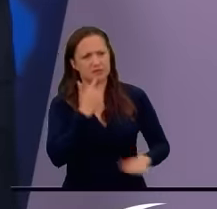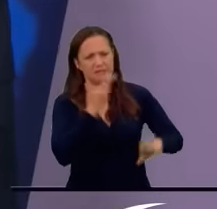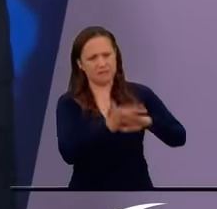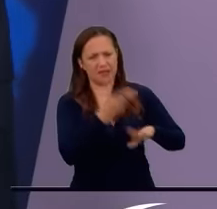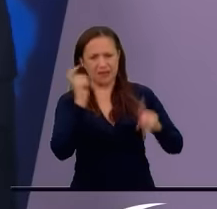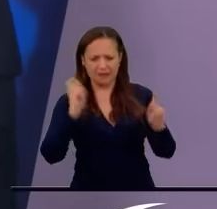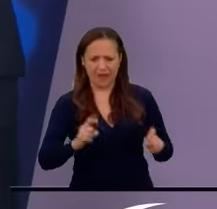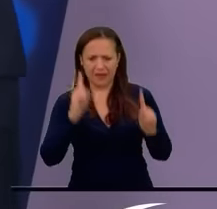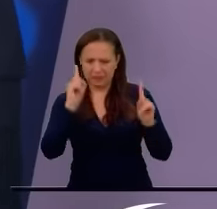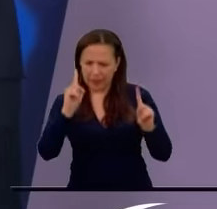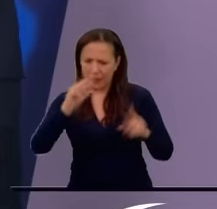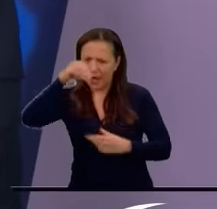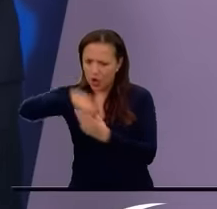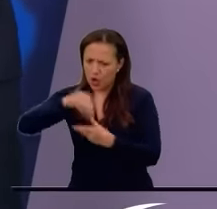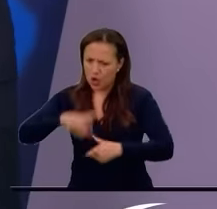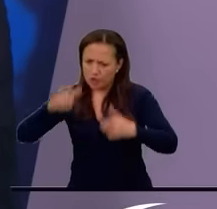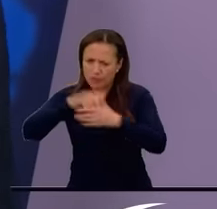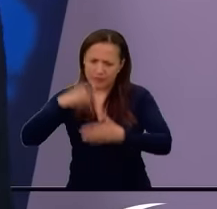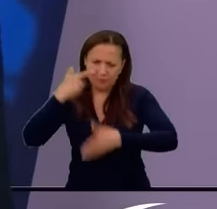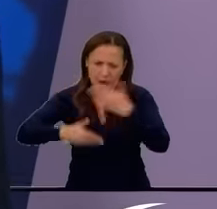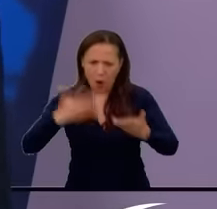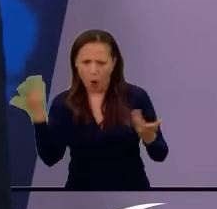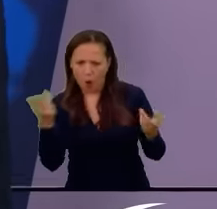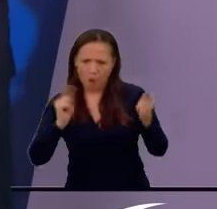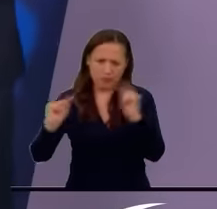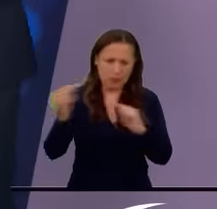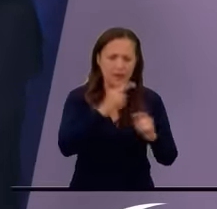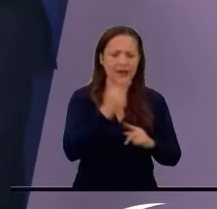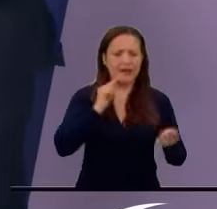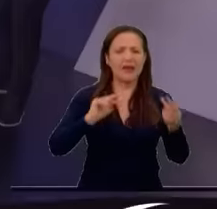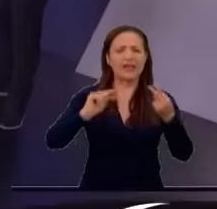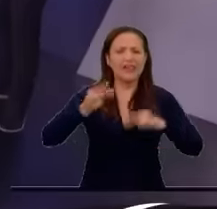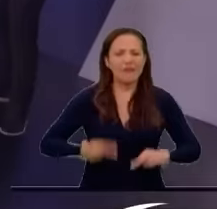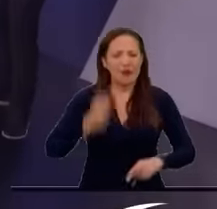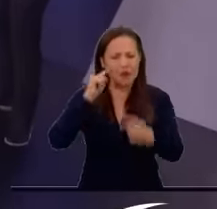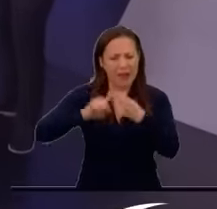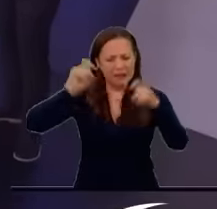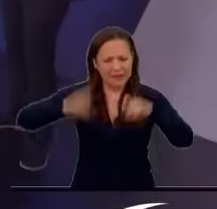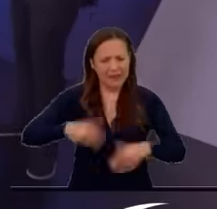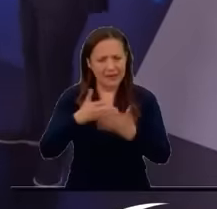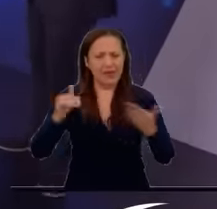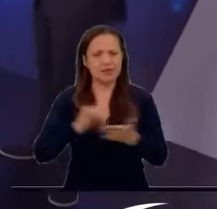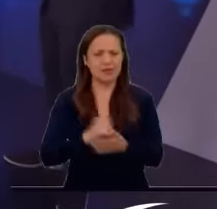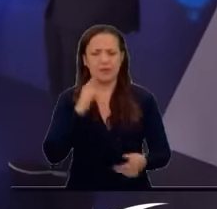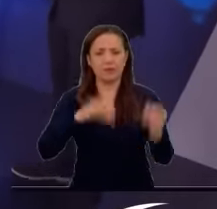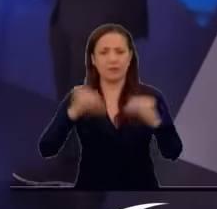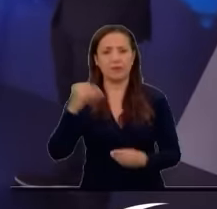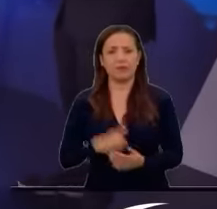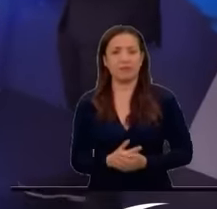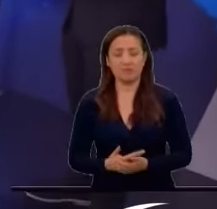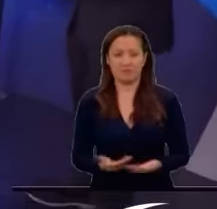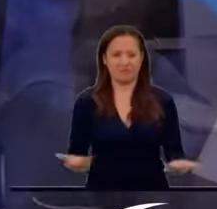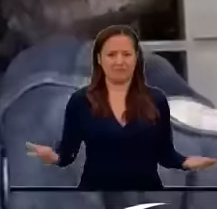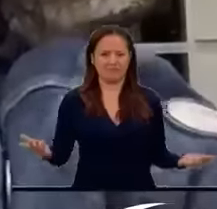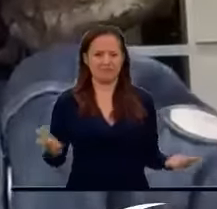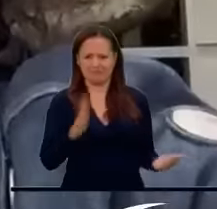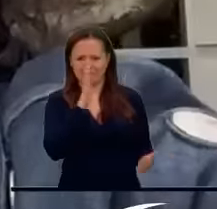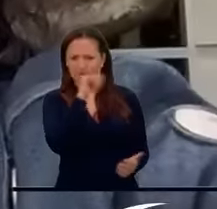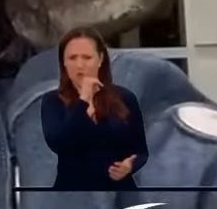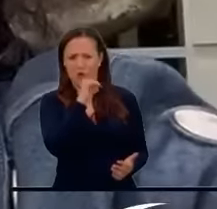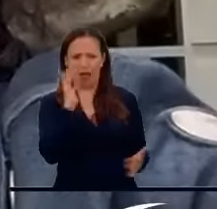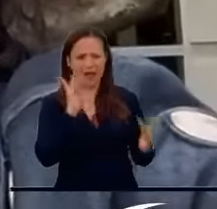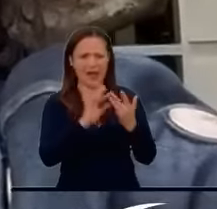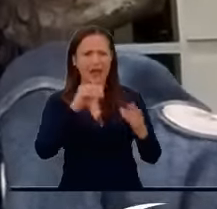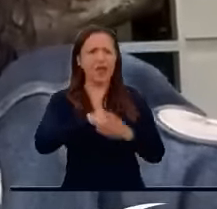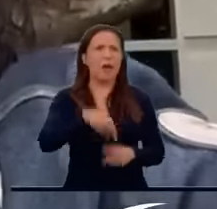para debatir las reformas sociales. Esto dicen las voces en contra. No hay espacio político y social en